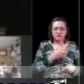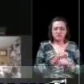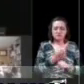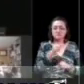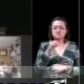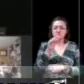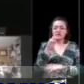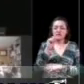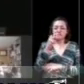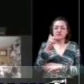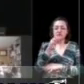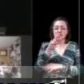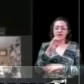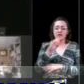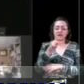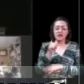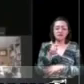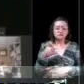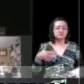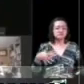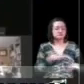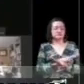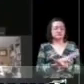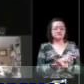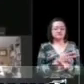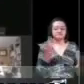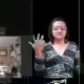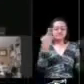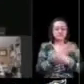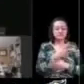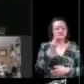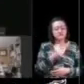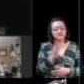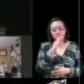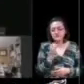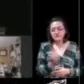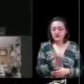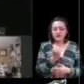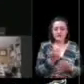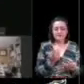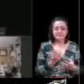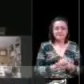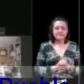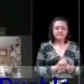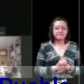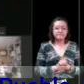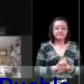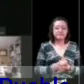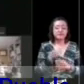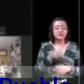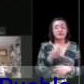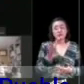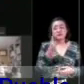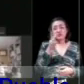Erika Alonso, las cosas cambiaron de manera desafortunada. Aciagos han sido estos